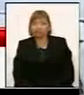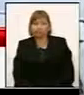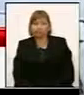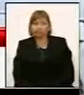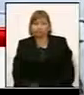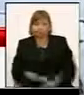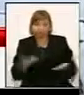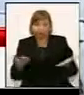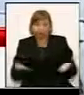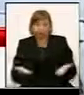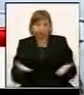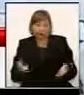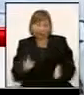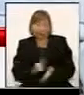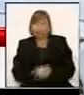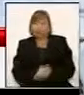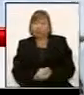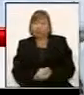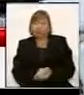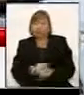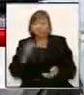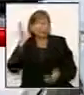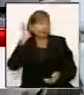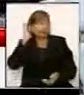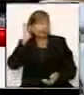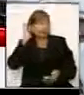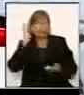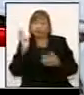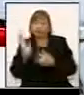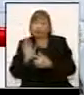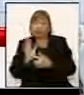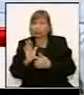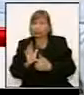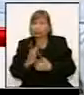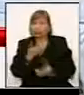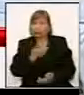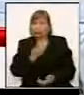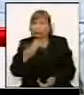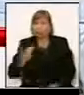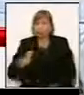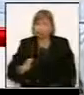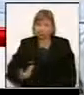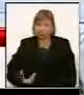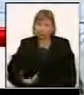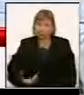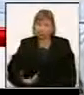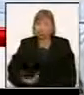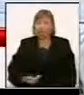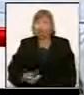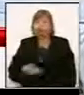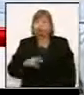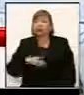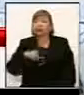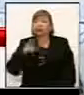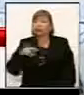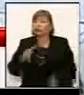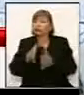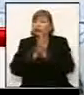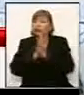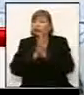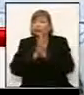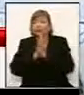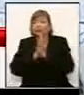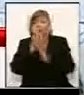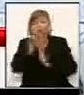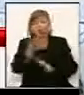Y aquí, por eso es que cuando yo escucho, señor representante del gobierno regional, yo le pido, señora,